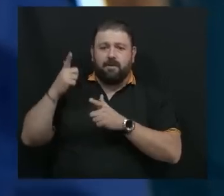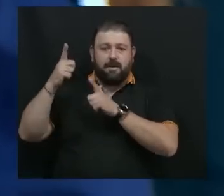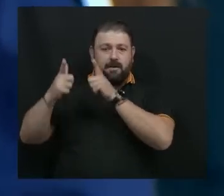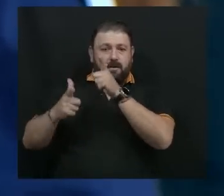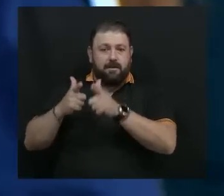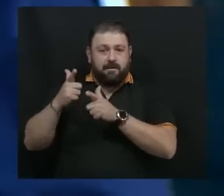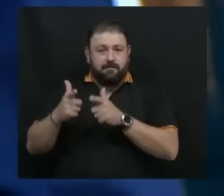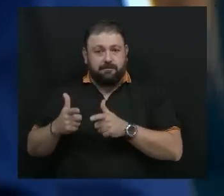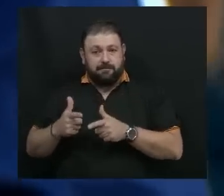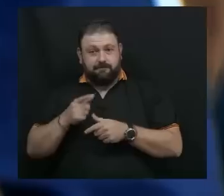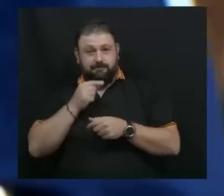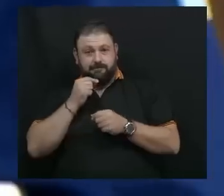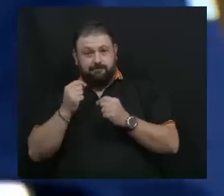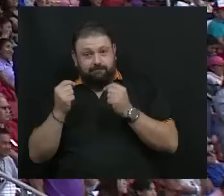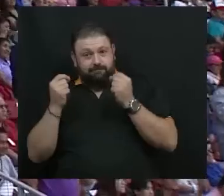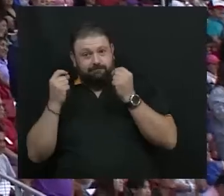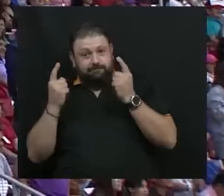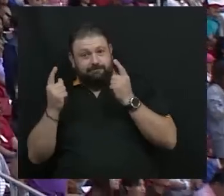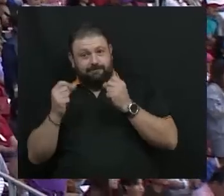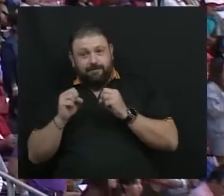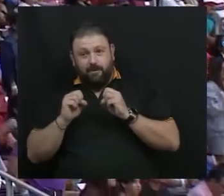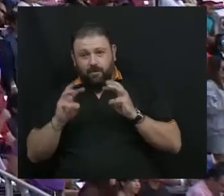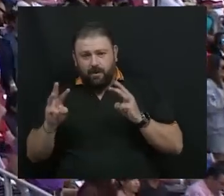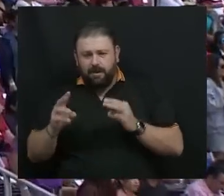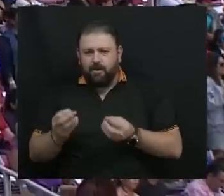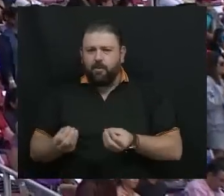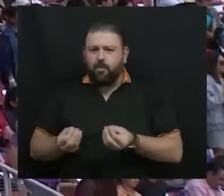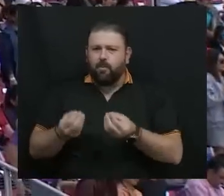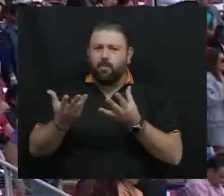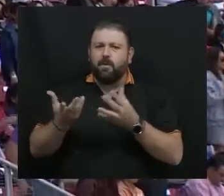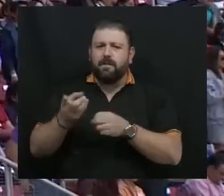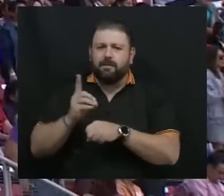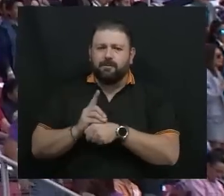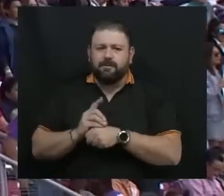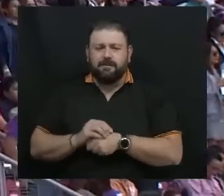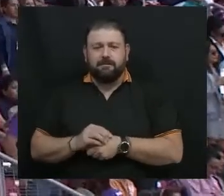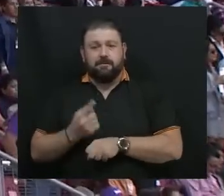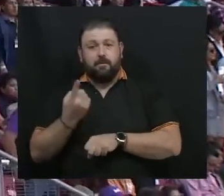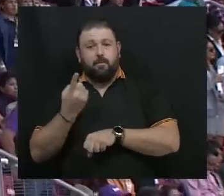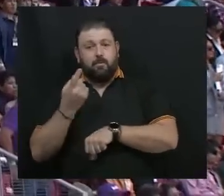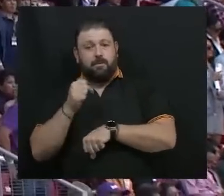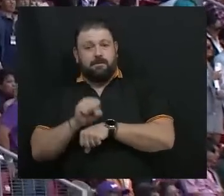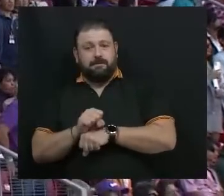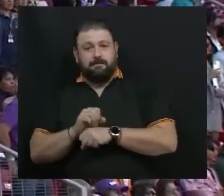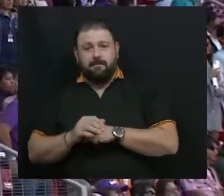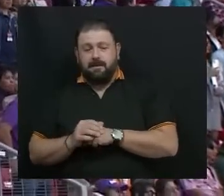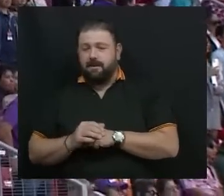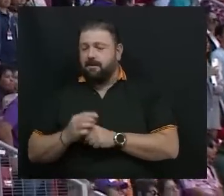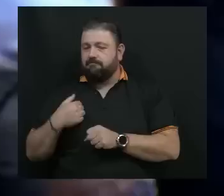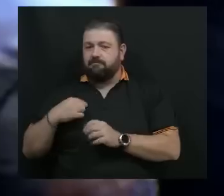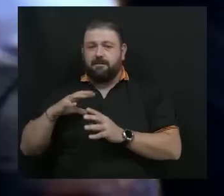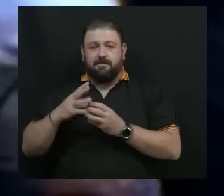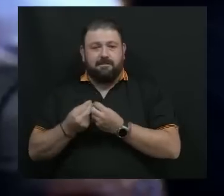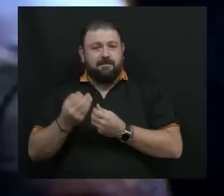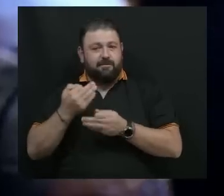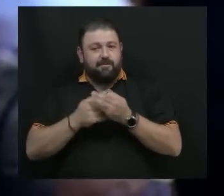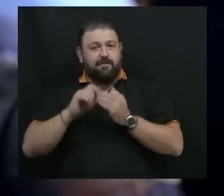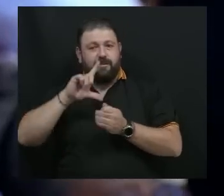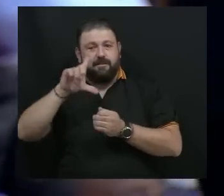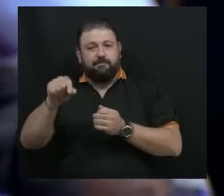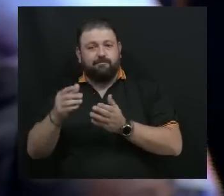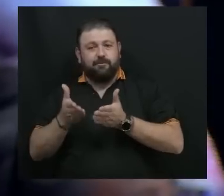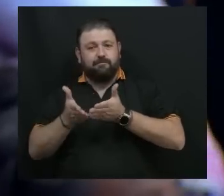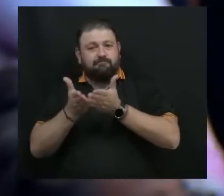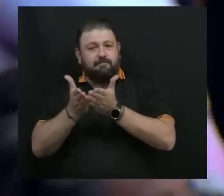¡Wow! ¿Y cuántos días va a estar? Una semana. Vamos a tomar un crucero por el Mediterráneo